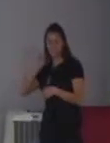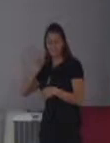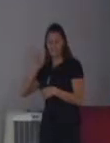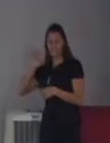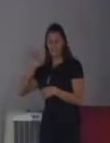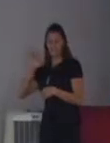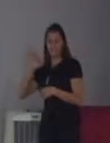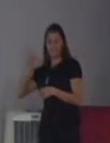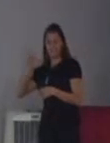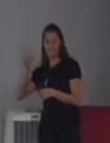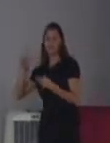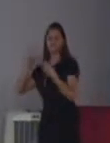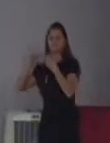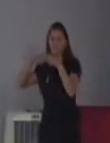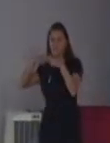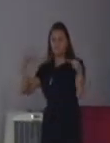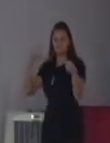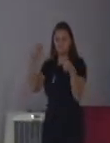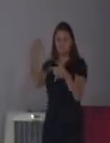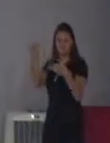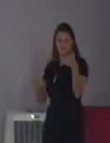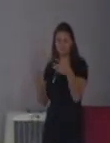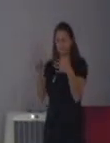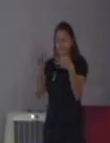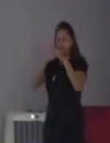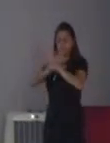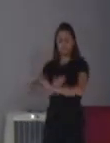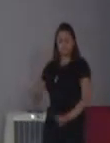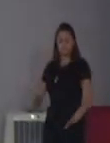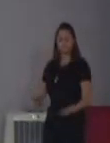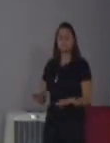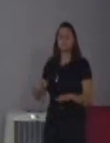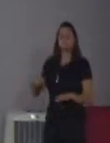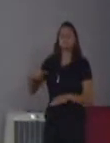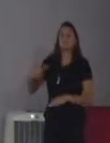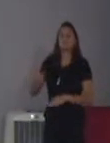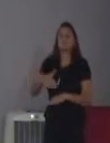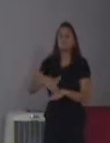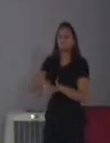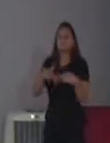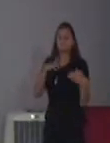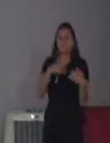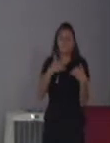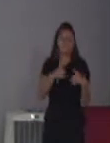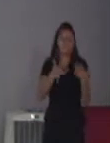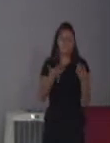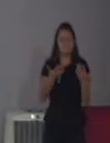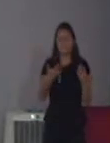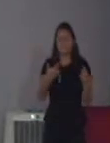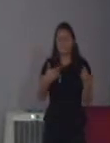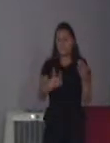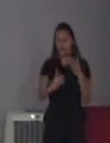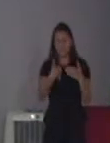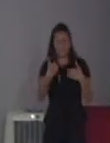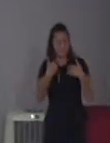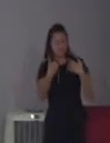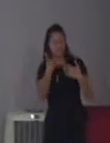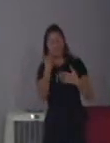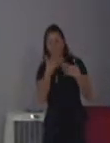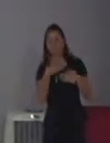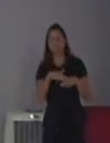conflictos es, bueno, ya terminamos la guerra, y ahora esta población que viene afectada por la guerra o que fue vulnerada por la guerra,